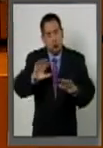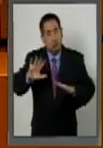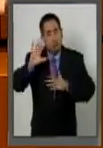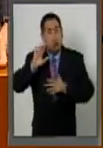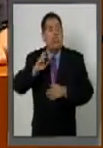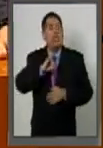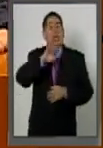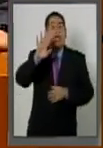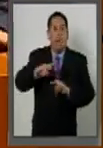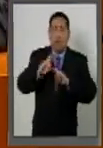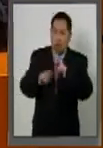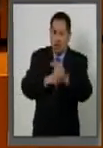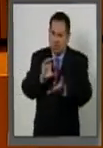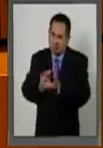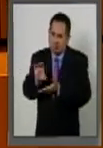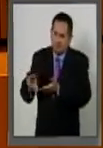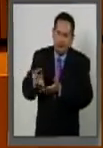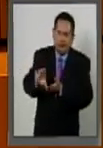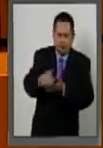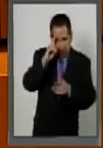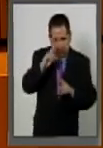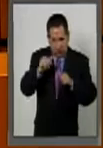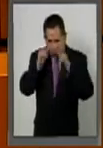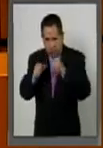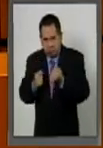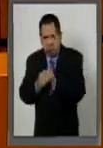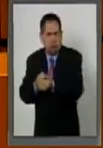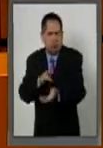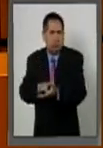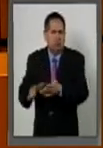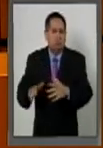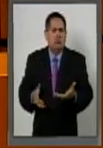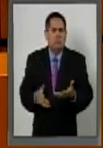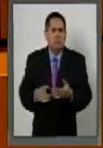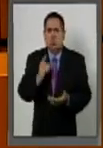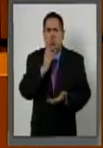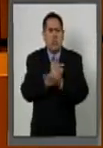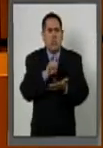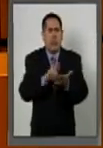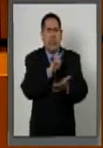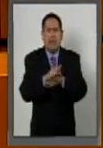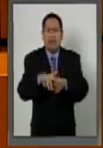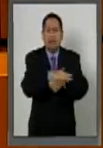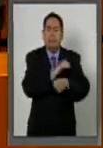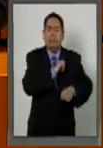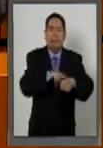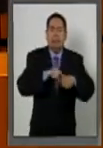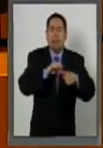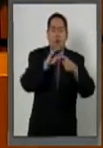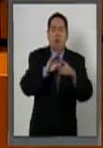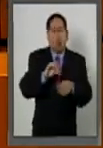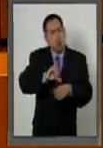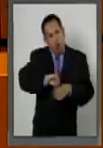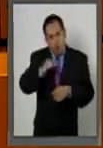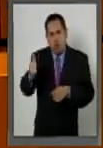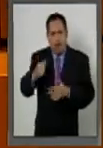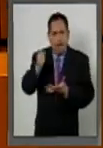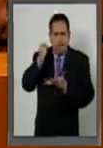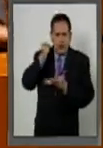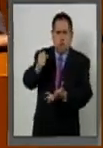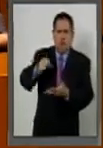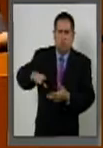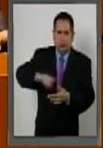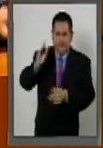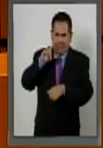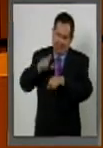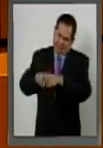llegarían después no solamente la ley de zonas económicas especiales sino presupuestos del gobierno